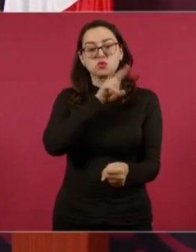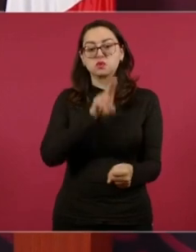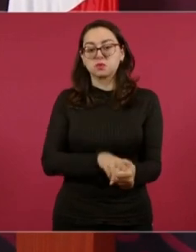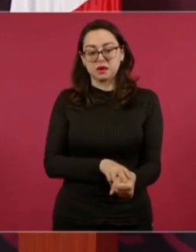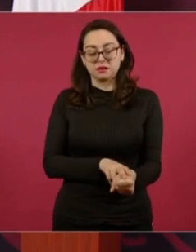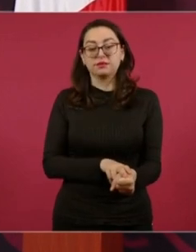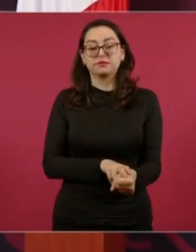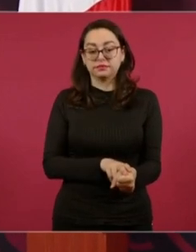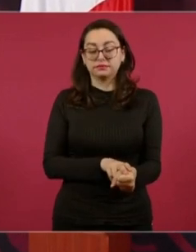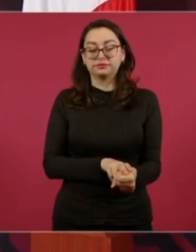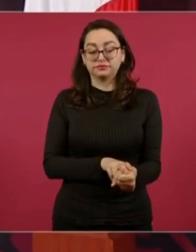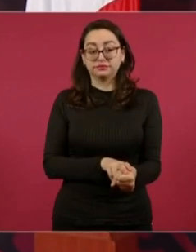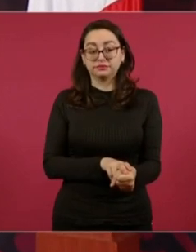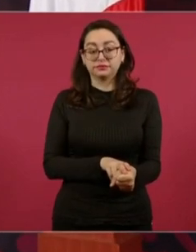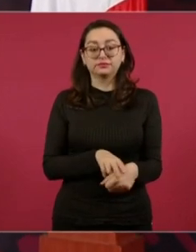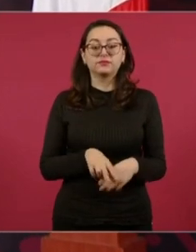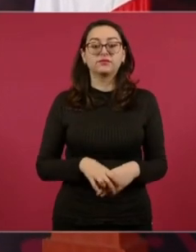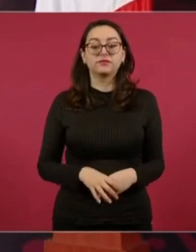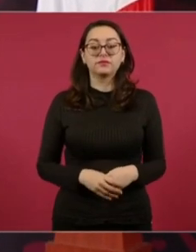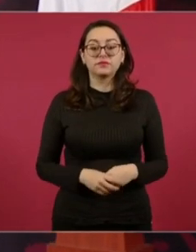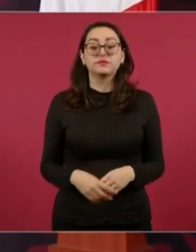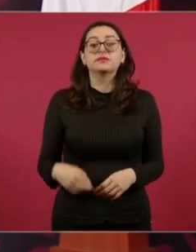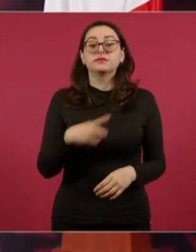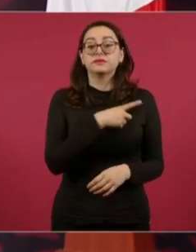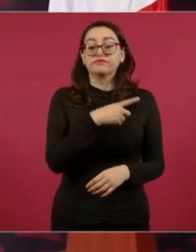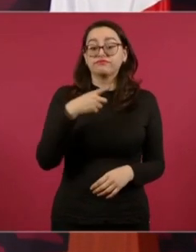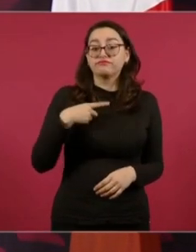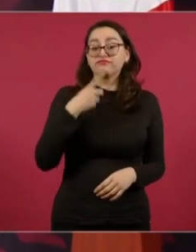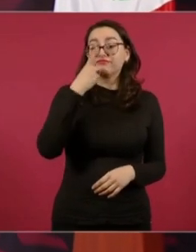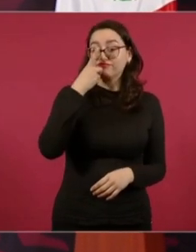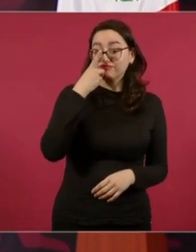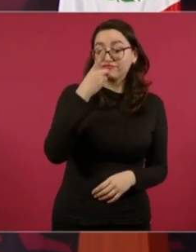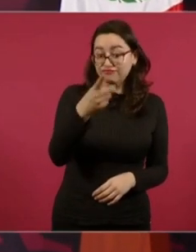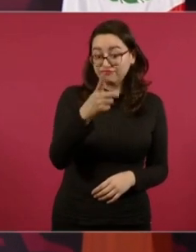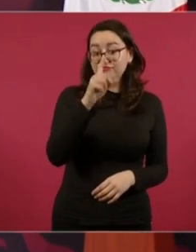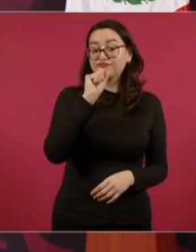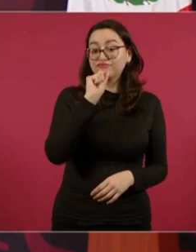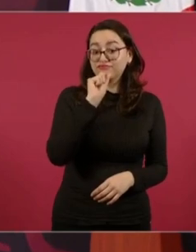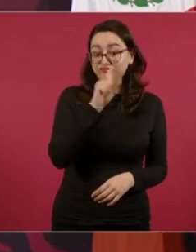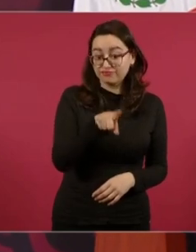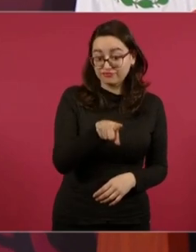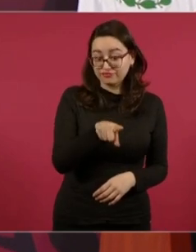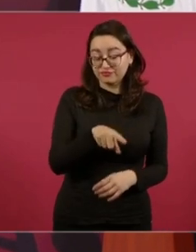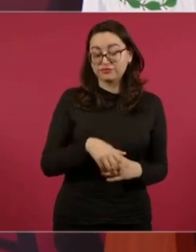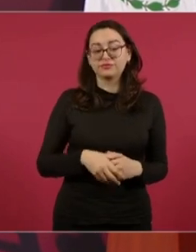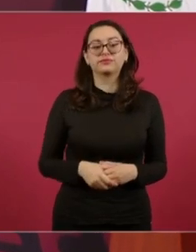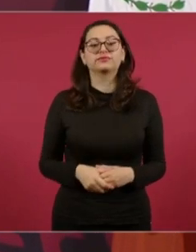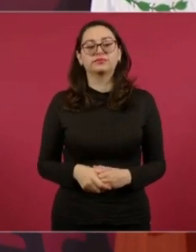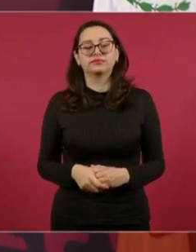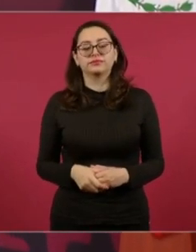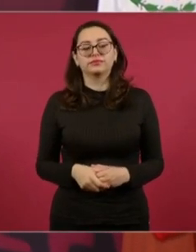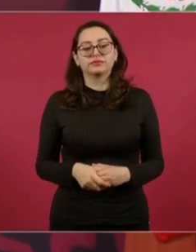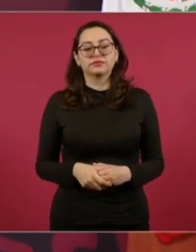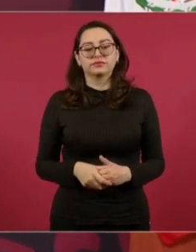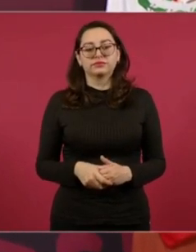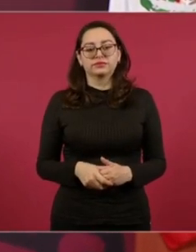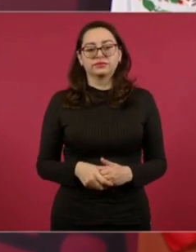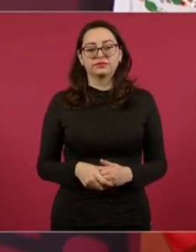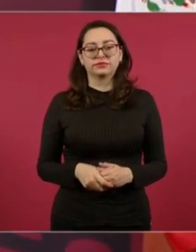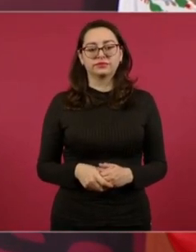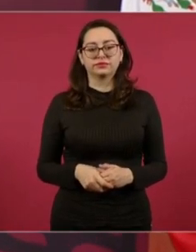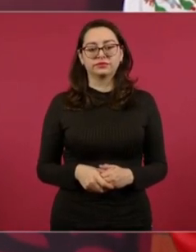Les comento, tenemos que terminar la línea de Ixtepec